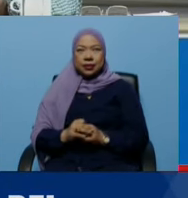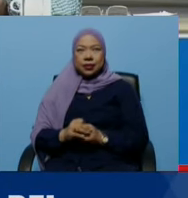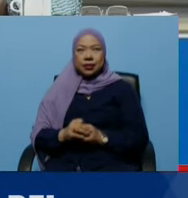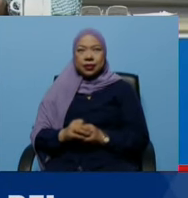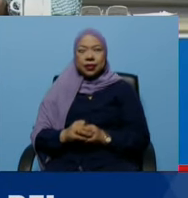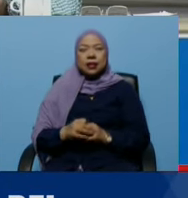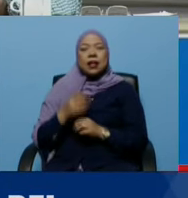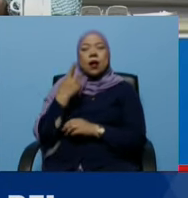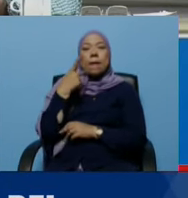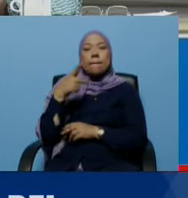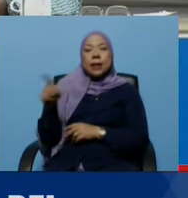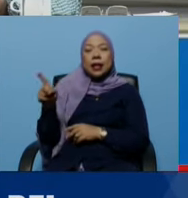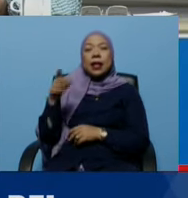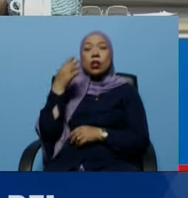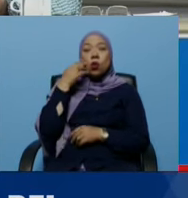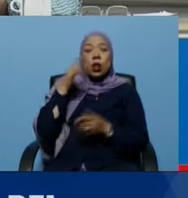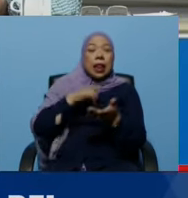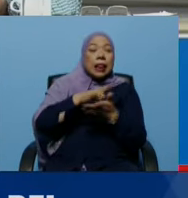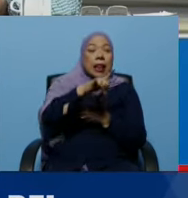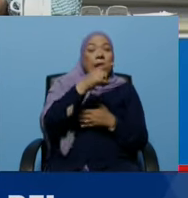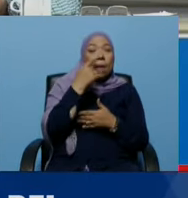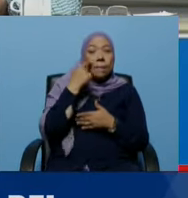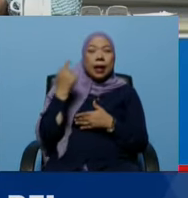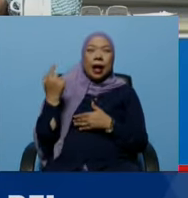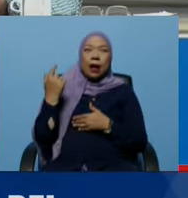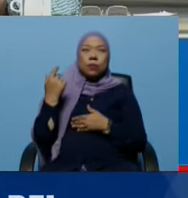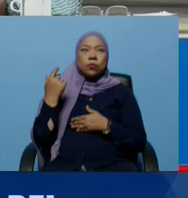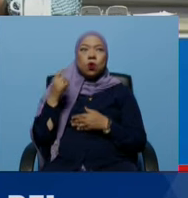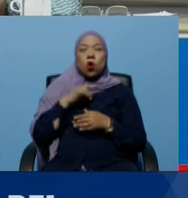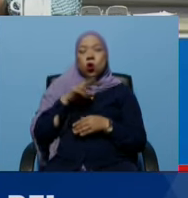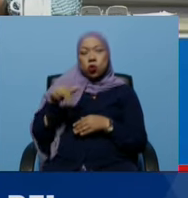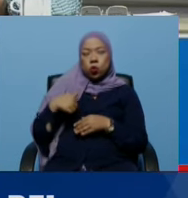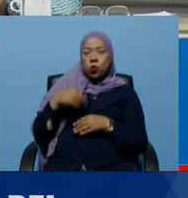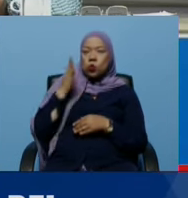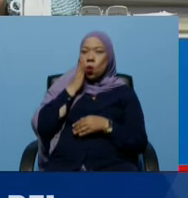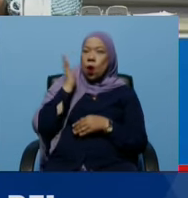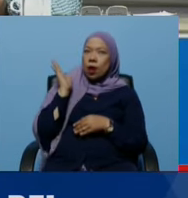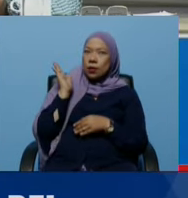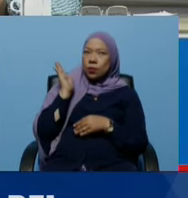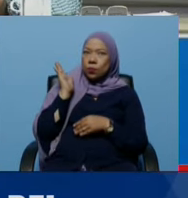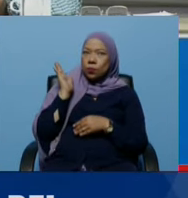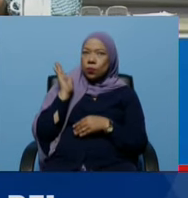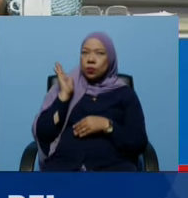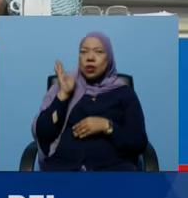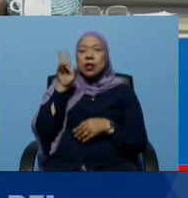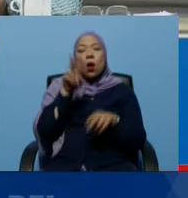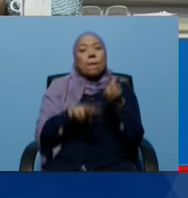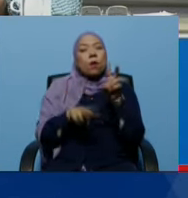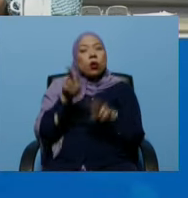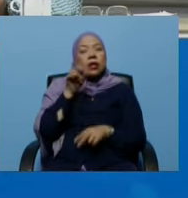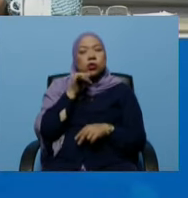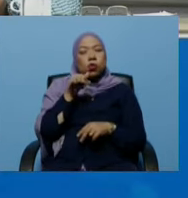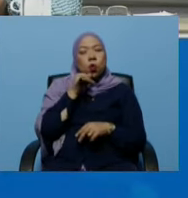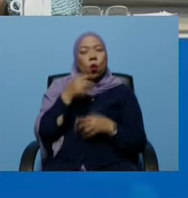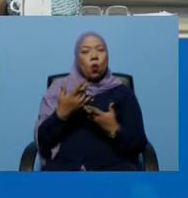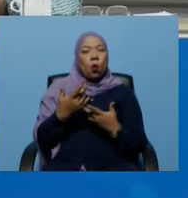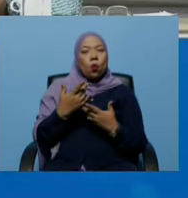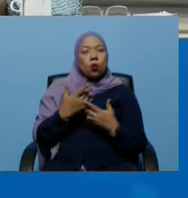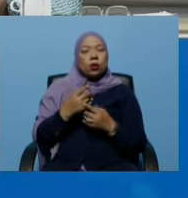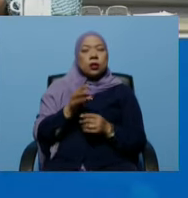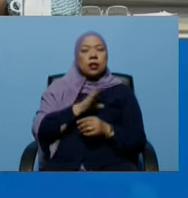la parroquia Maiquetía para que veamos nosotros la exportación de